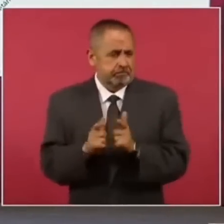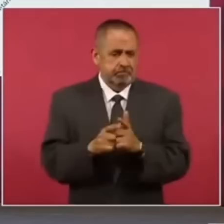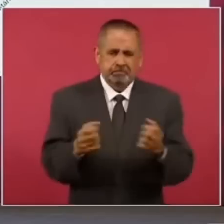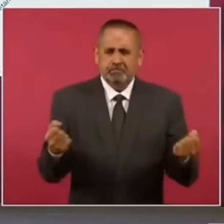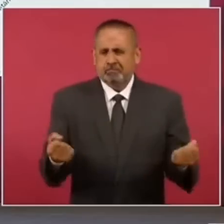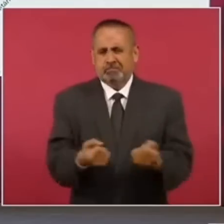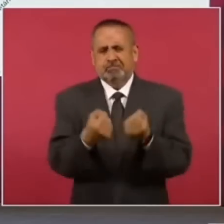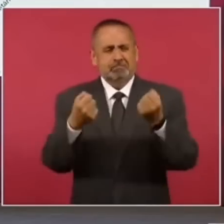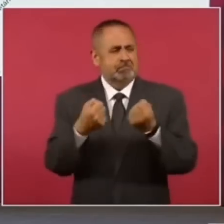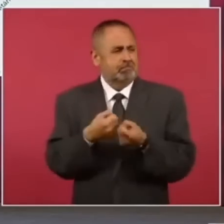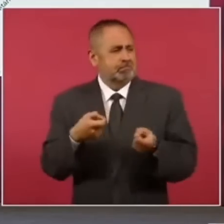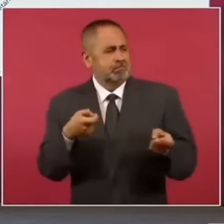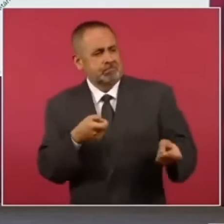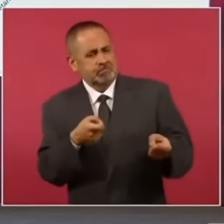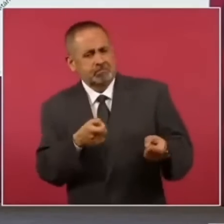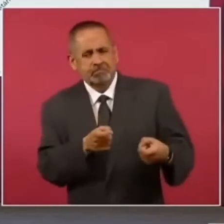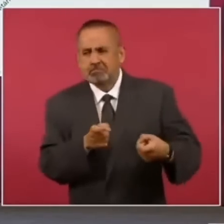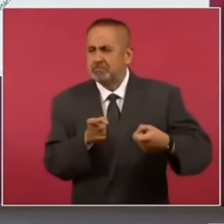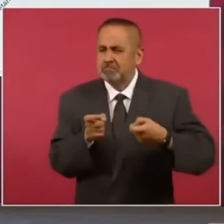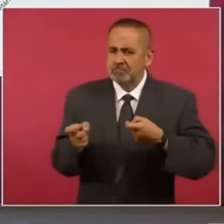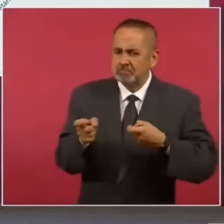que se pelean por el mercado